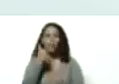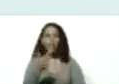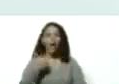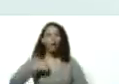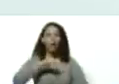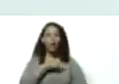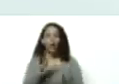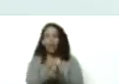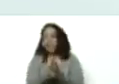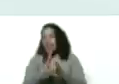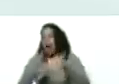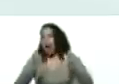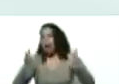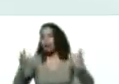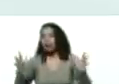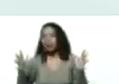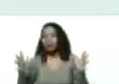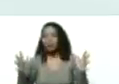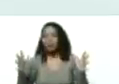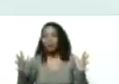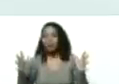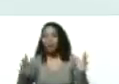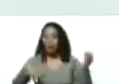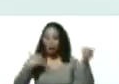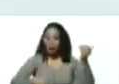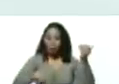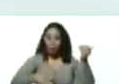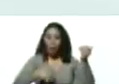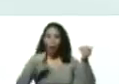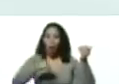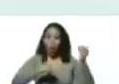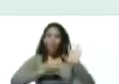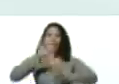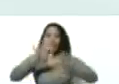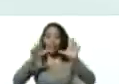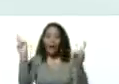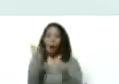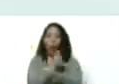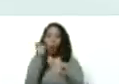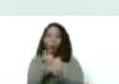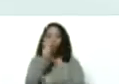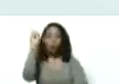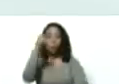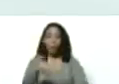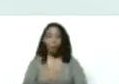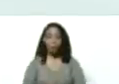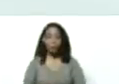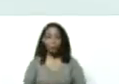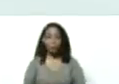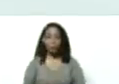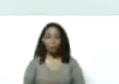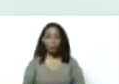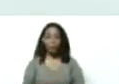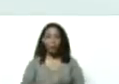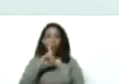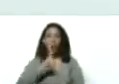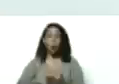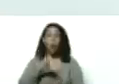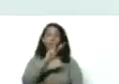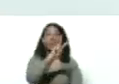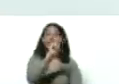gran Ali I, hoy también es 15 de agosto y se cumplen